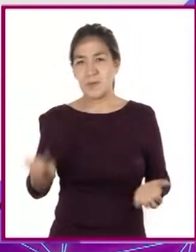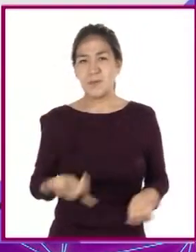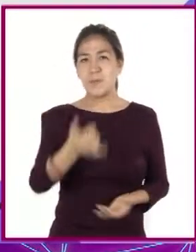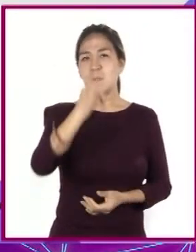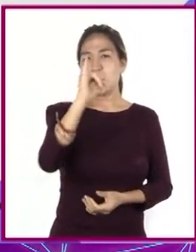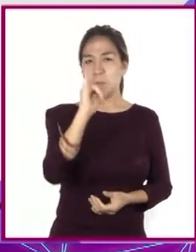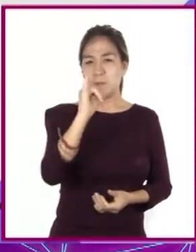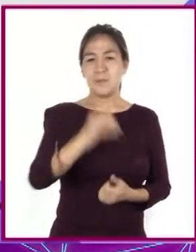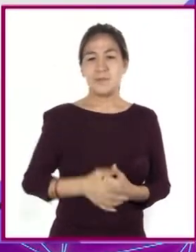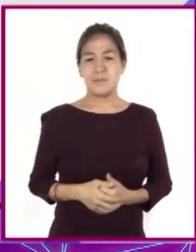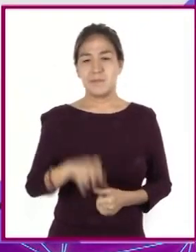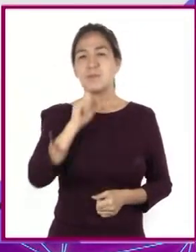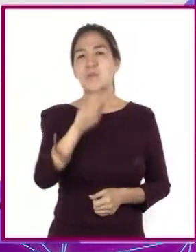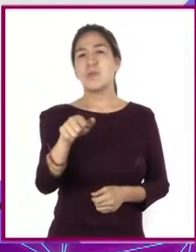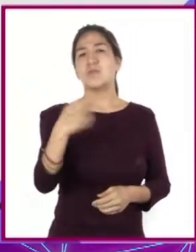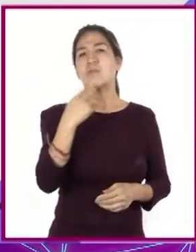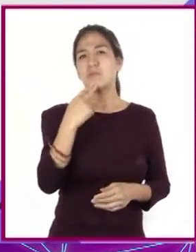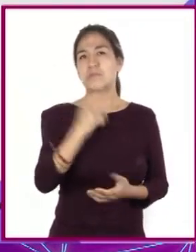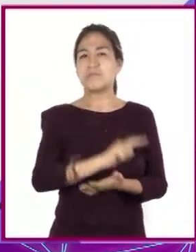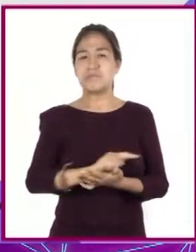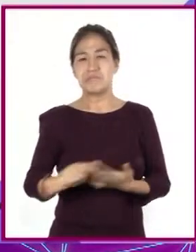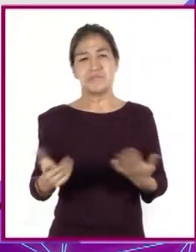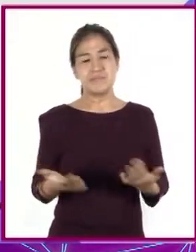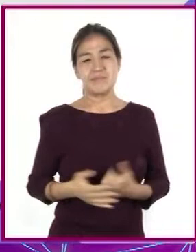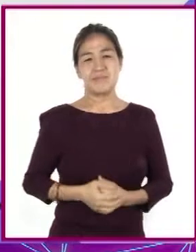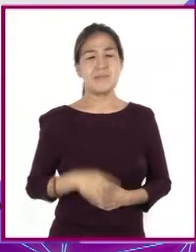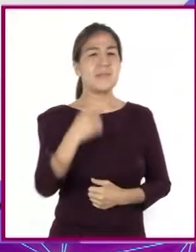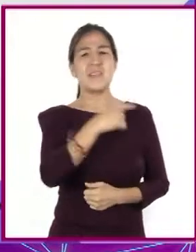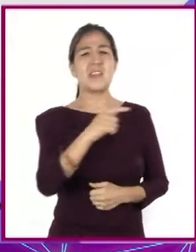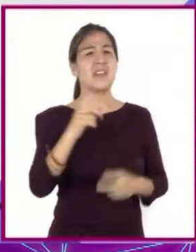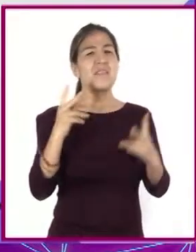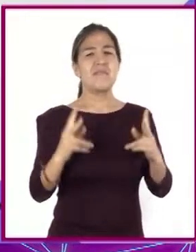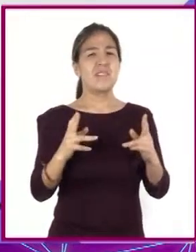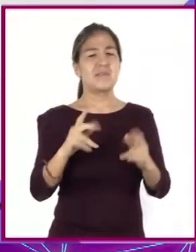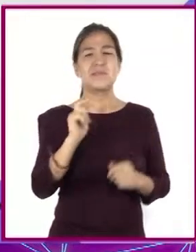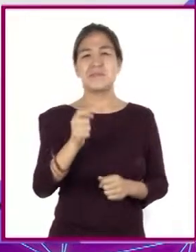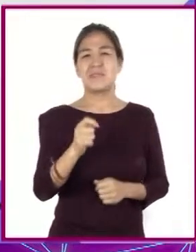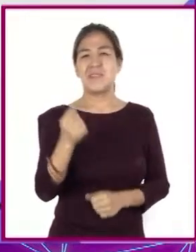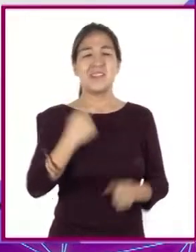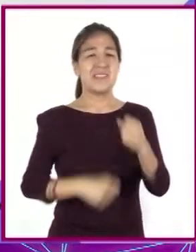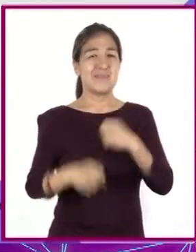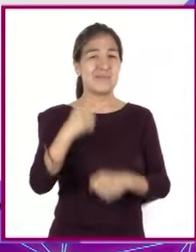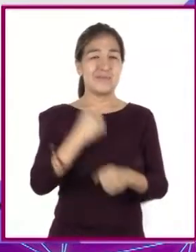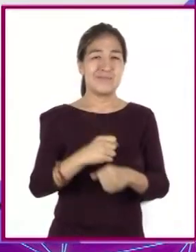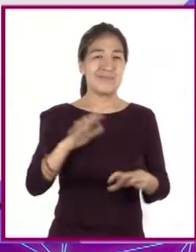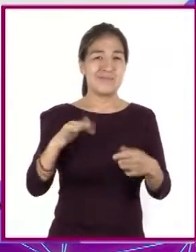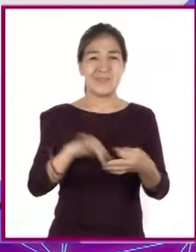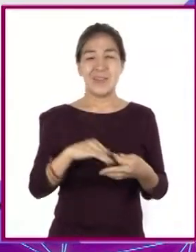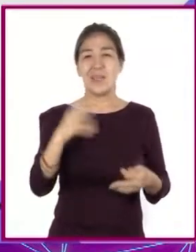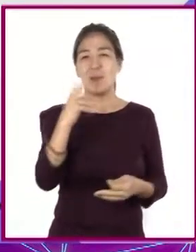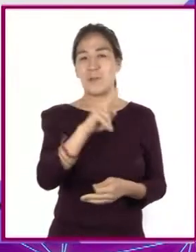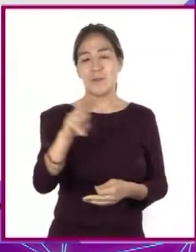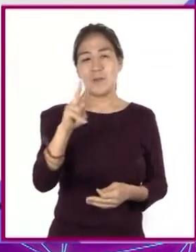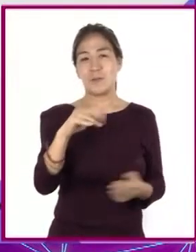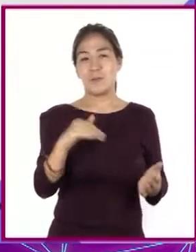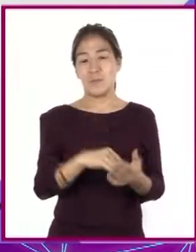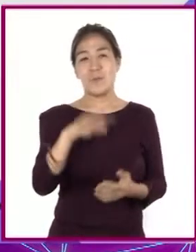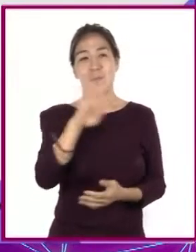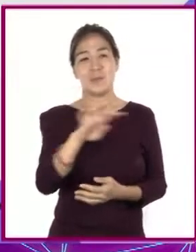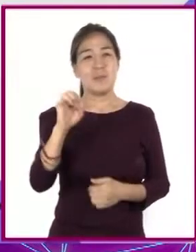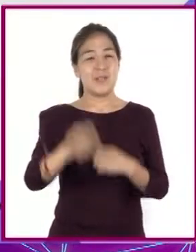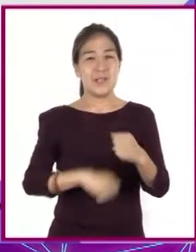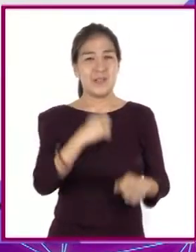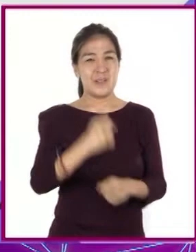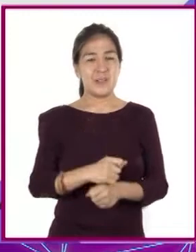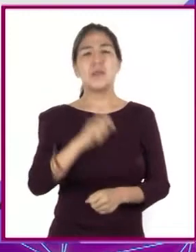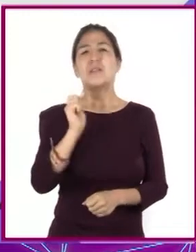beben y a sus hábitos. Esta frase de hace aproximadamente 2400 años resalta la importancia